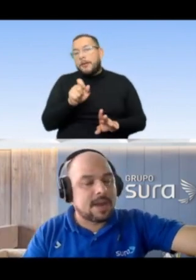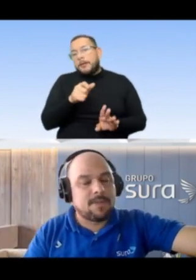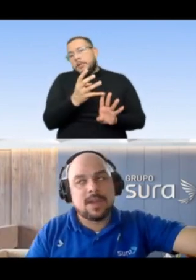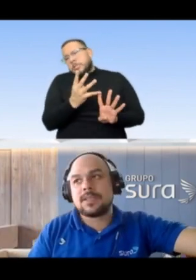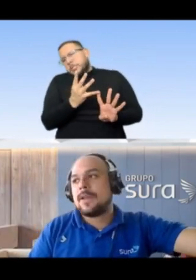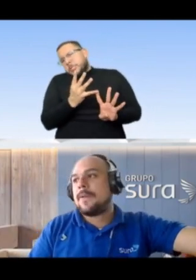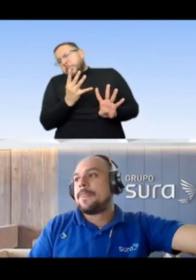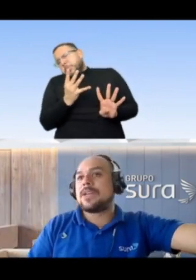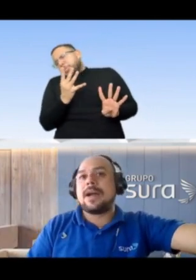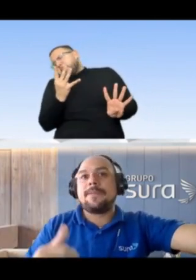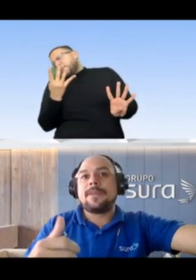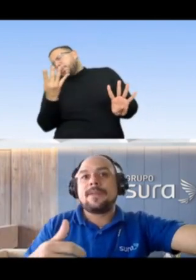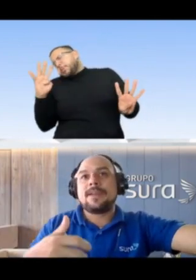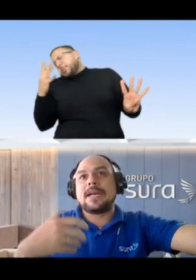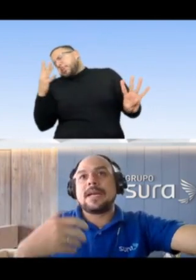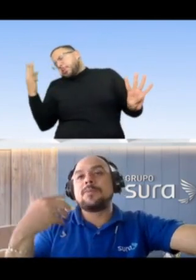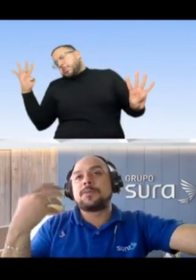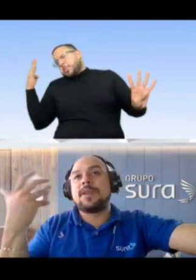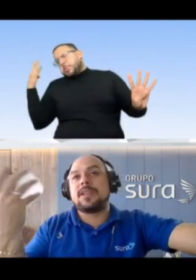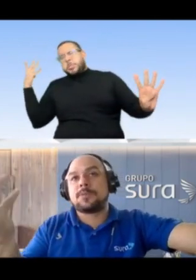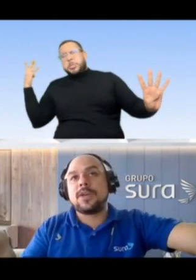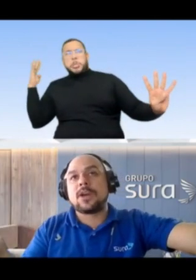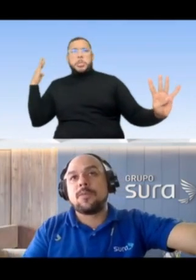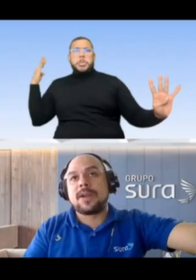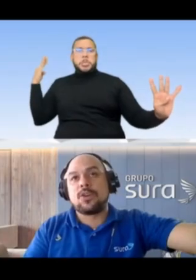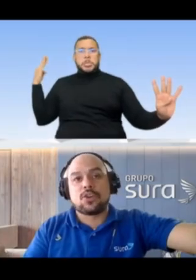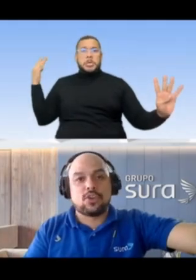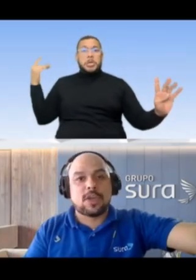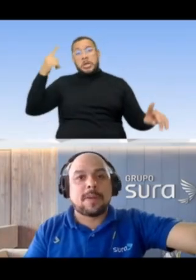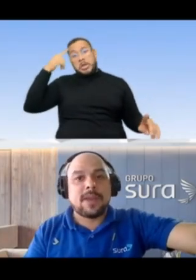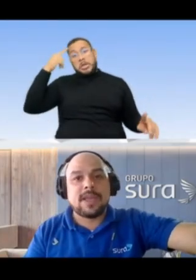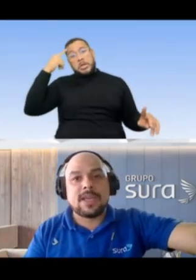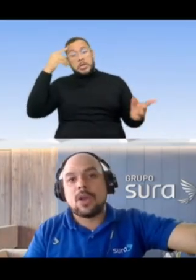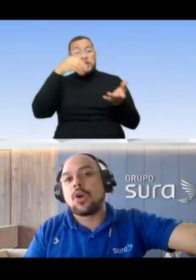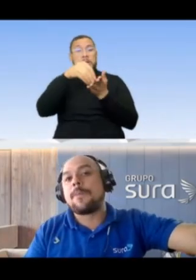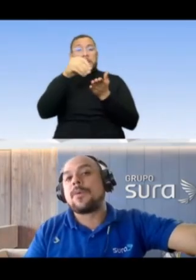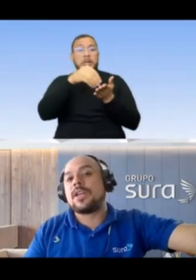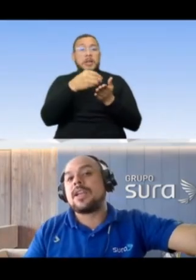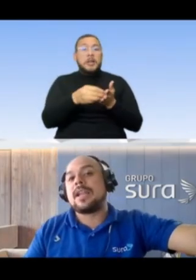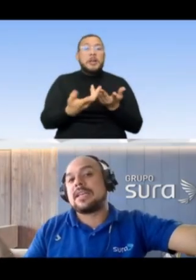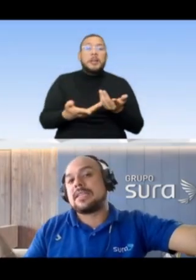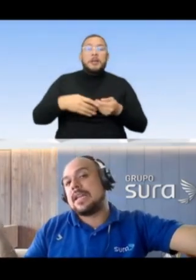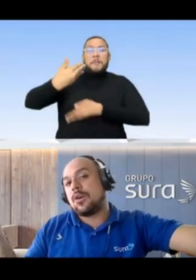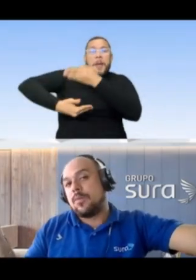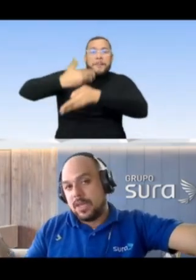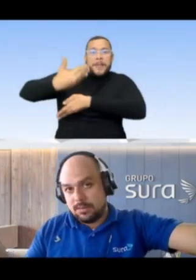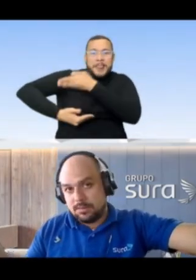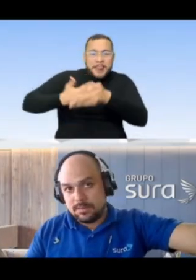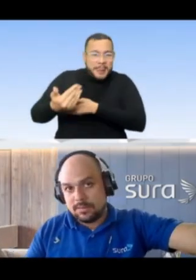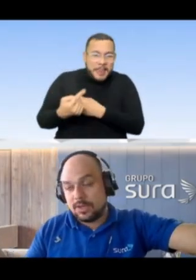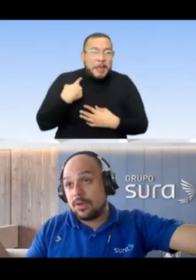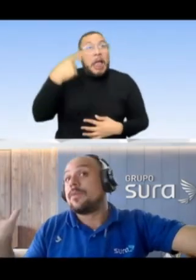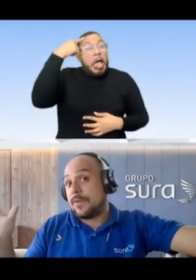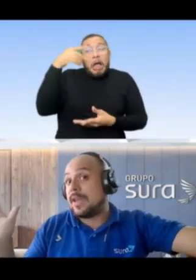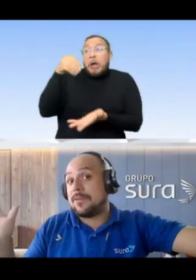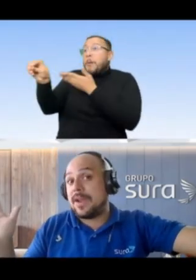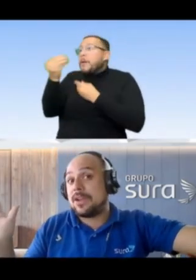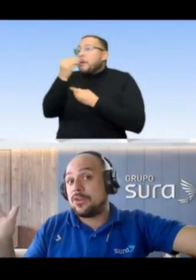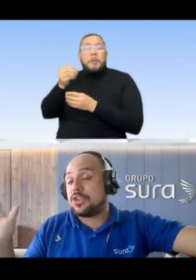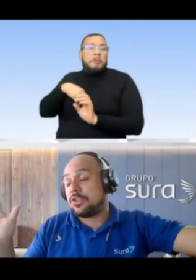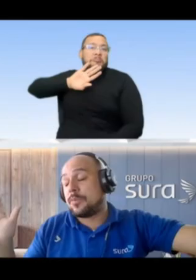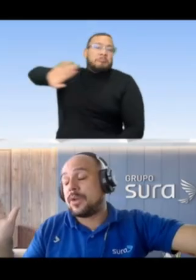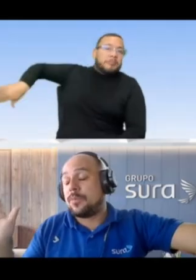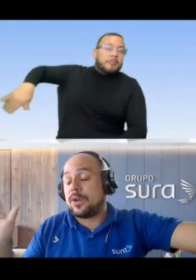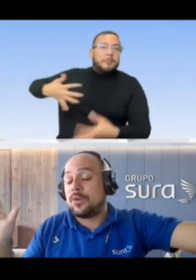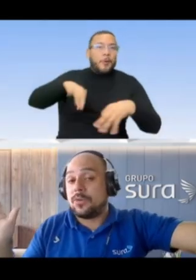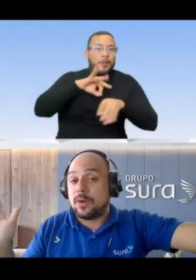filas interminables. O sea, estábamos más pendientes por ir a comprar los rollos de papel higiénico que por llenar la alacena de comida. ¿Sí o no?